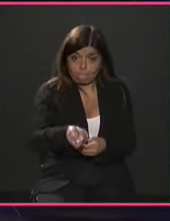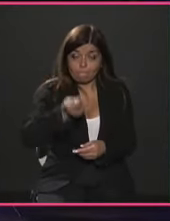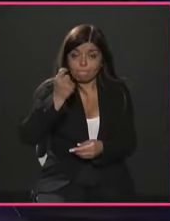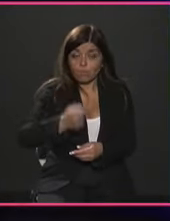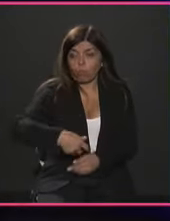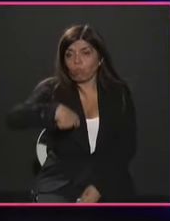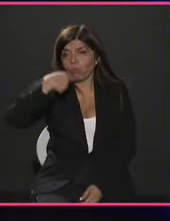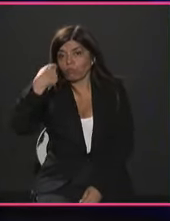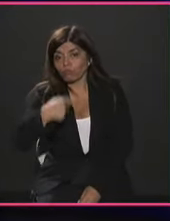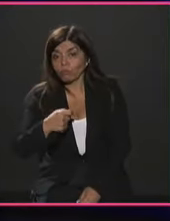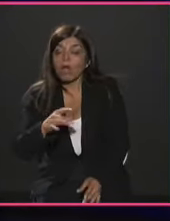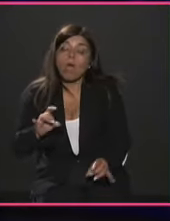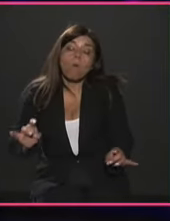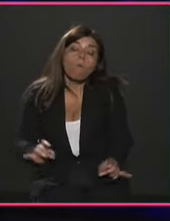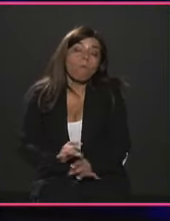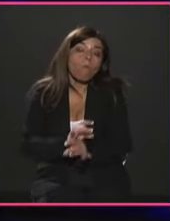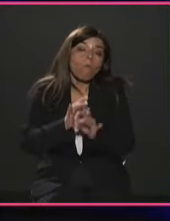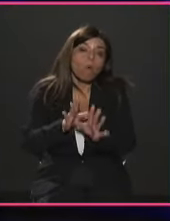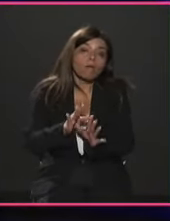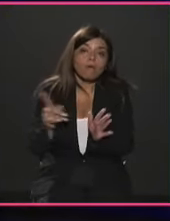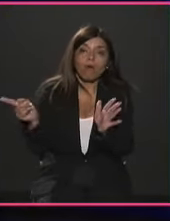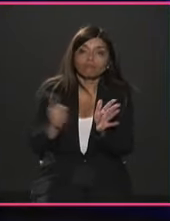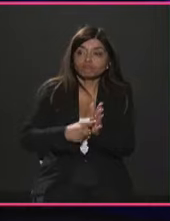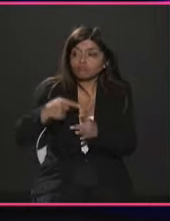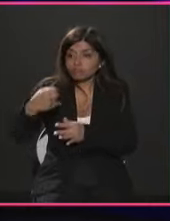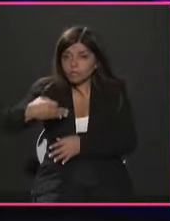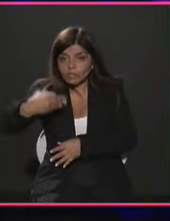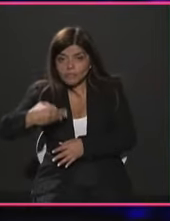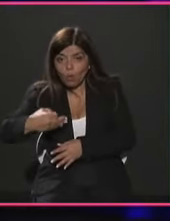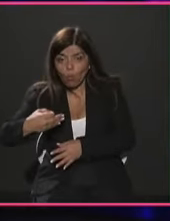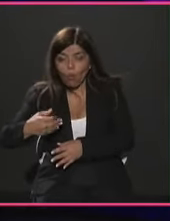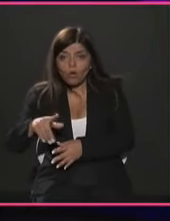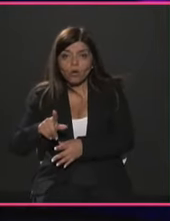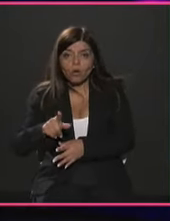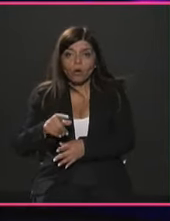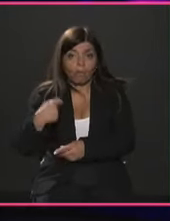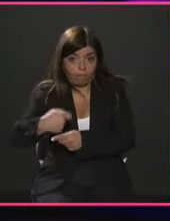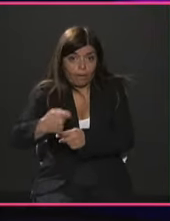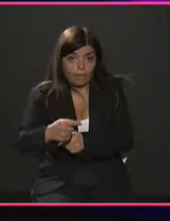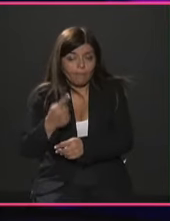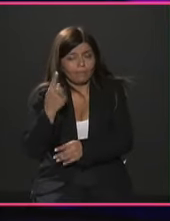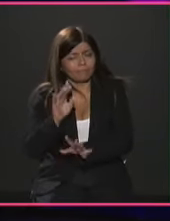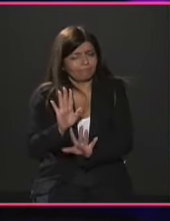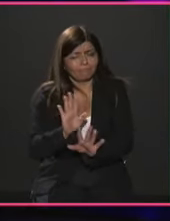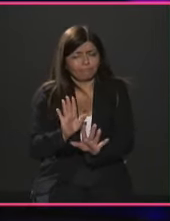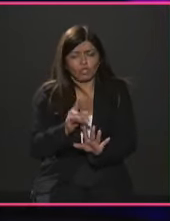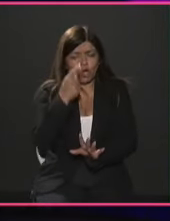quizás puede que su seguro lo cubra pero poco